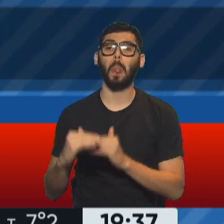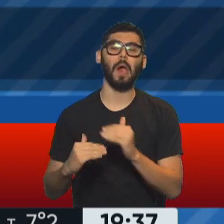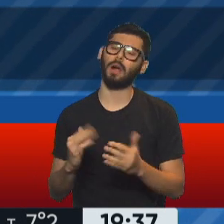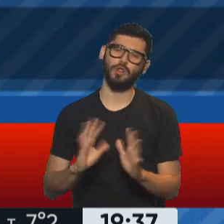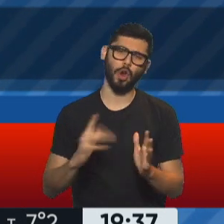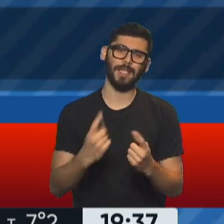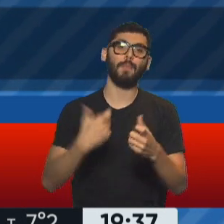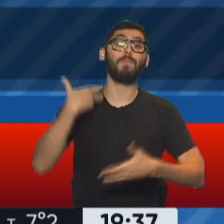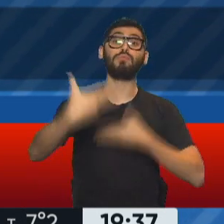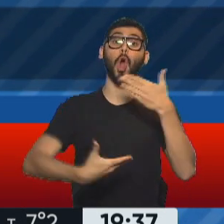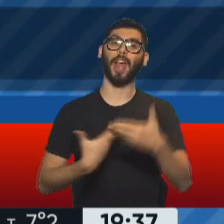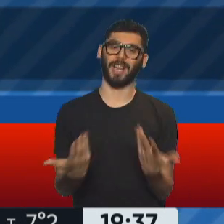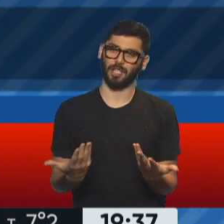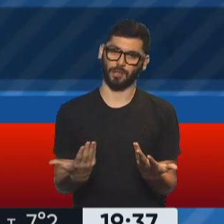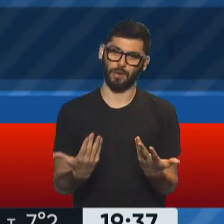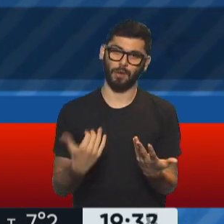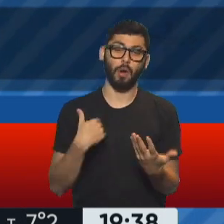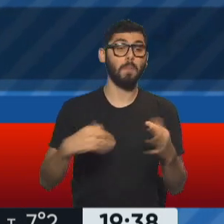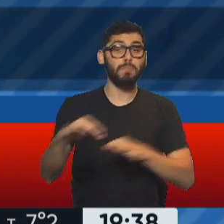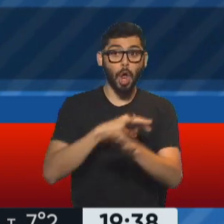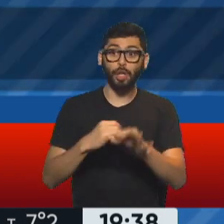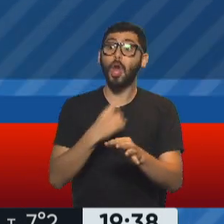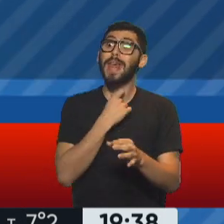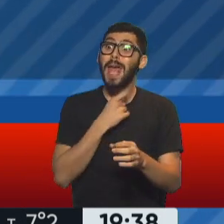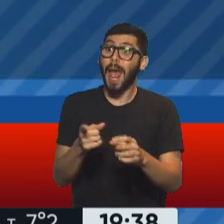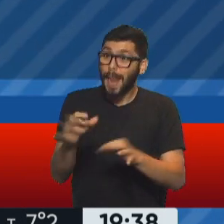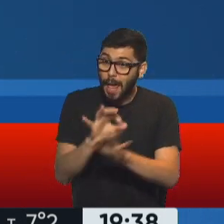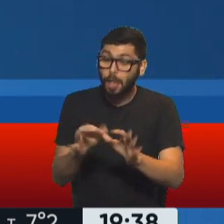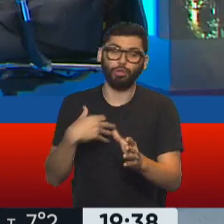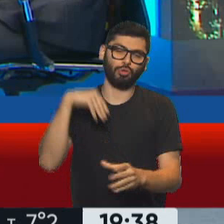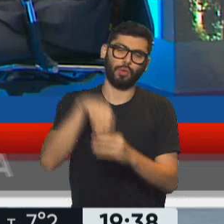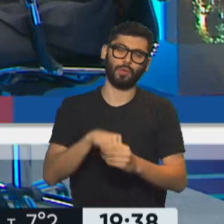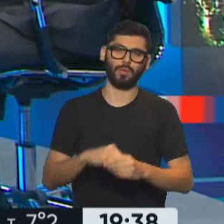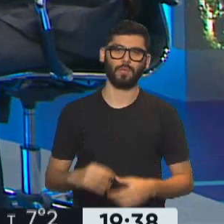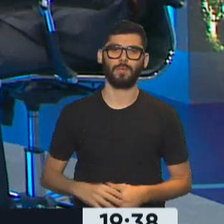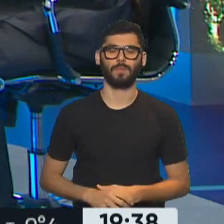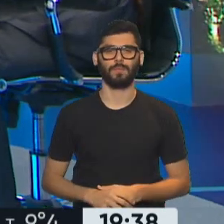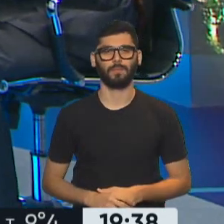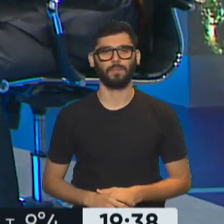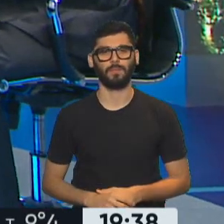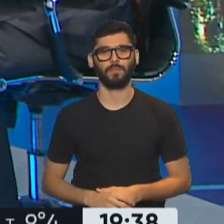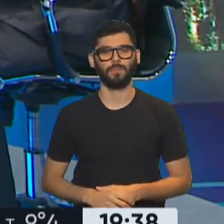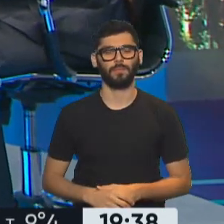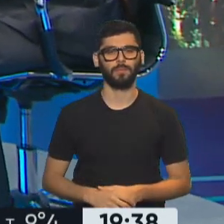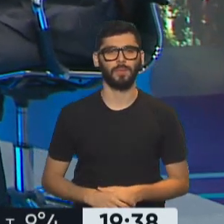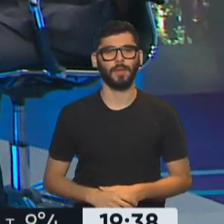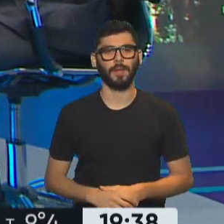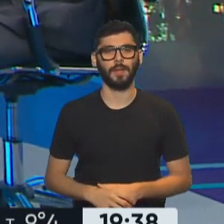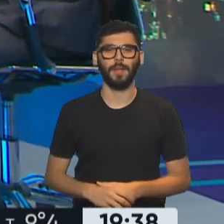a decir progresos y yo voy a estar en cualquier proyecto que se disfruta proyecto bueno el